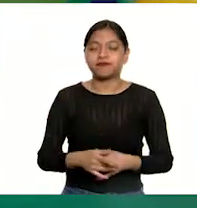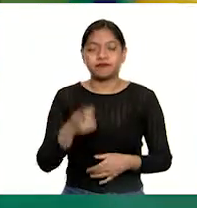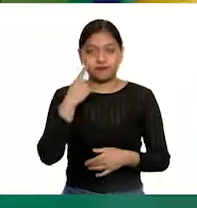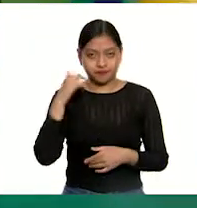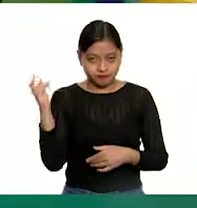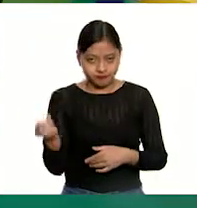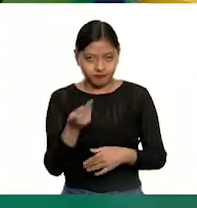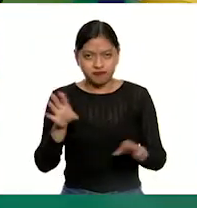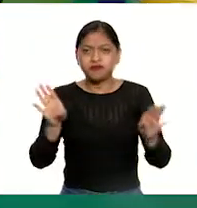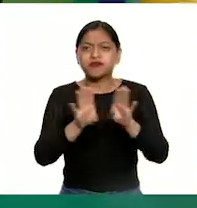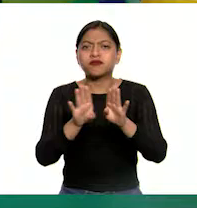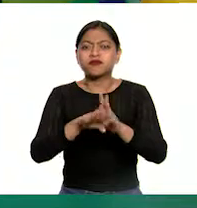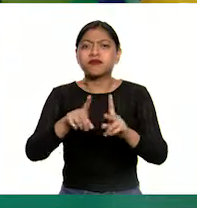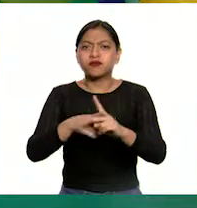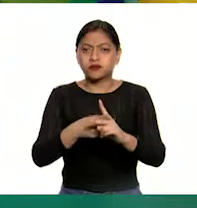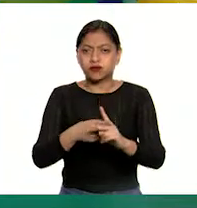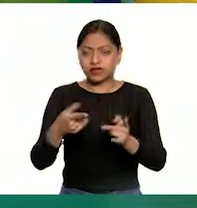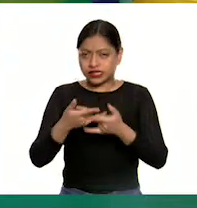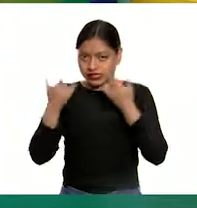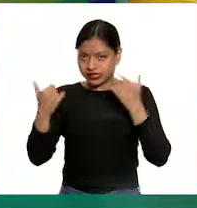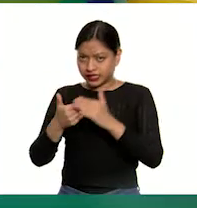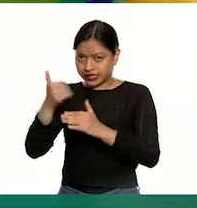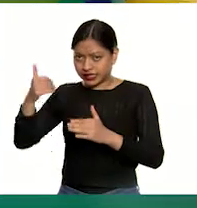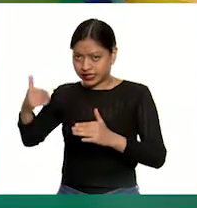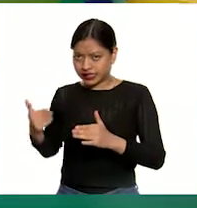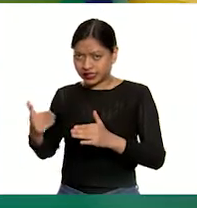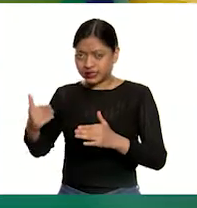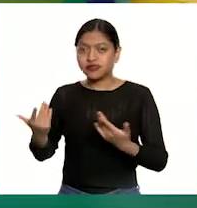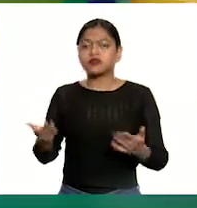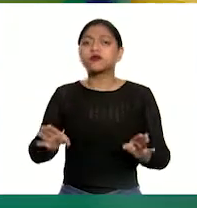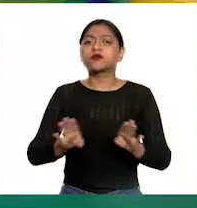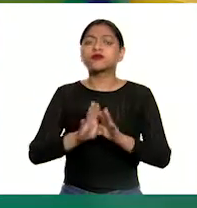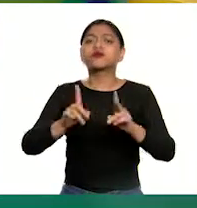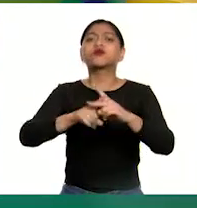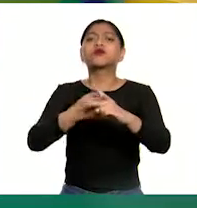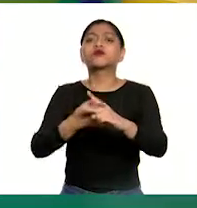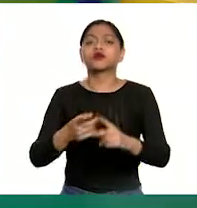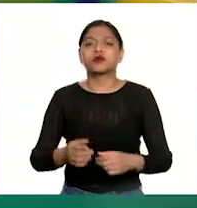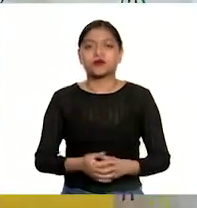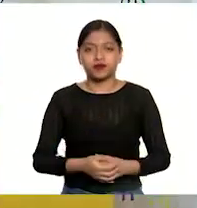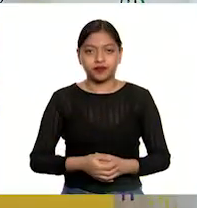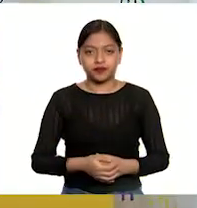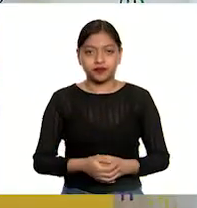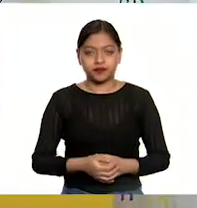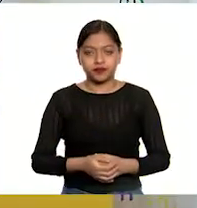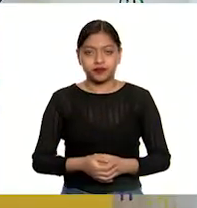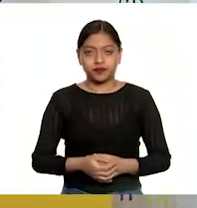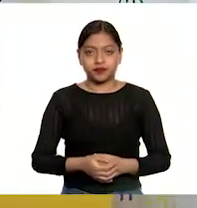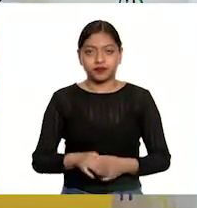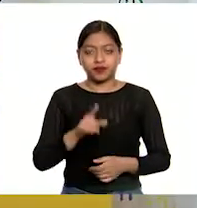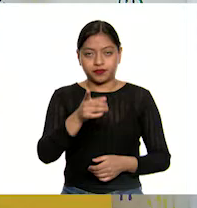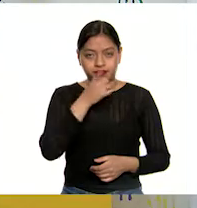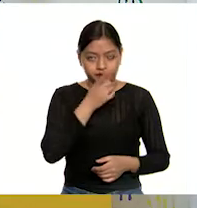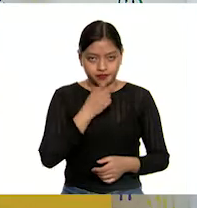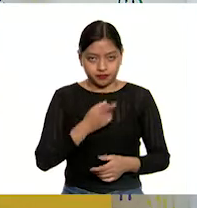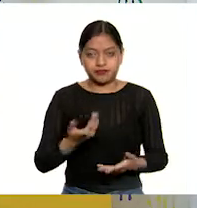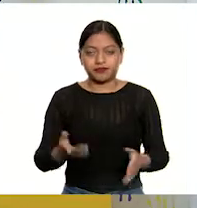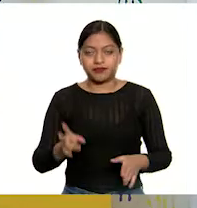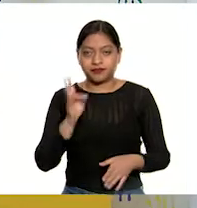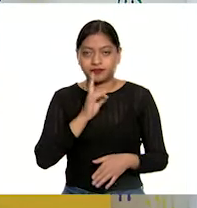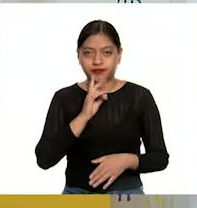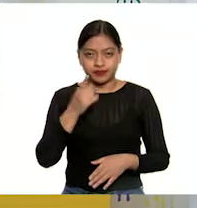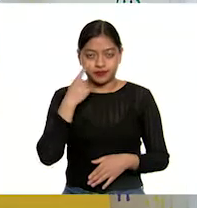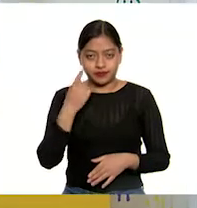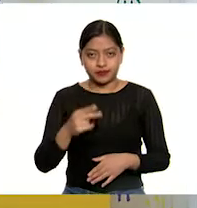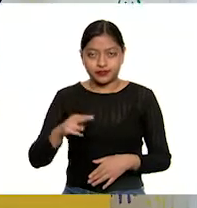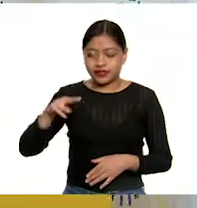inicia? ¿Recuerdan, niñas y niños, cómo inicia? A ver, ¿cuáles eran nuestras tú opciones? me dices si es esta.